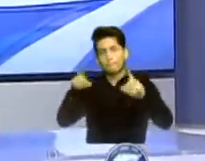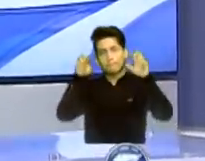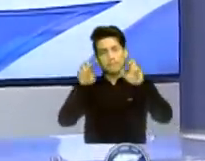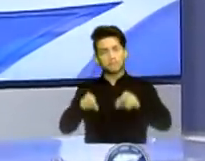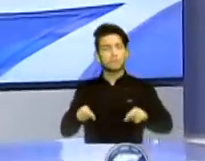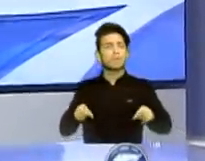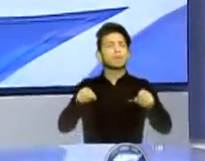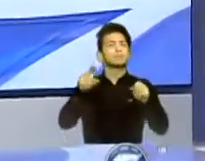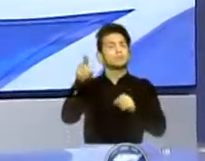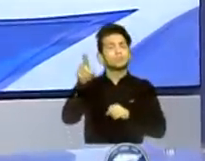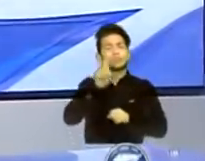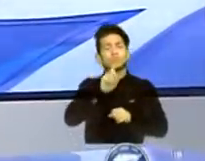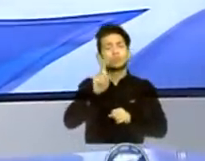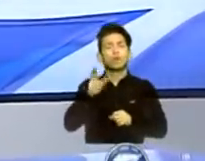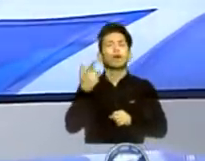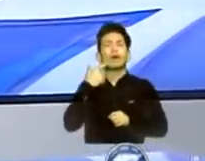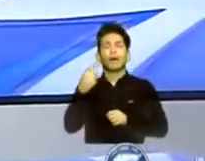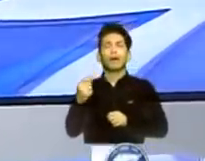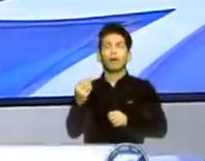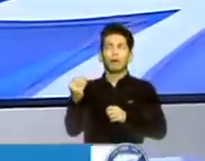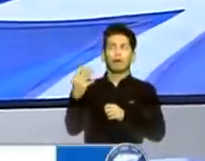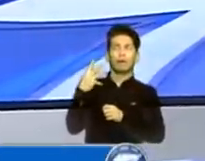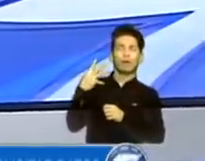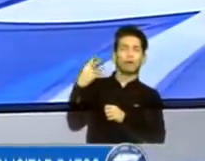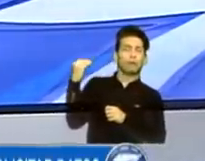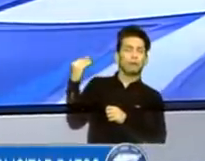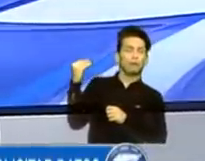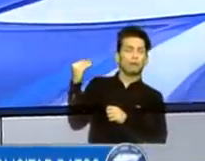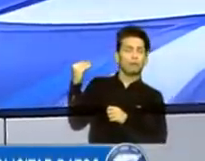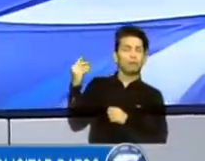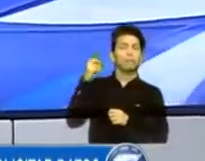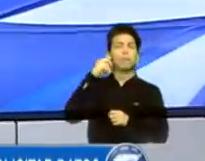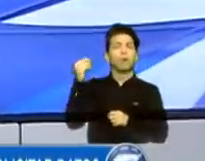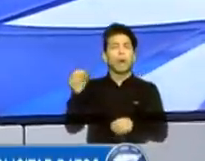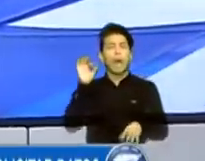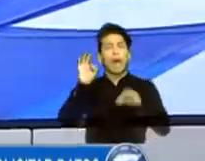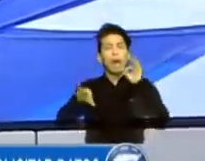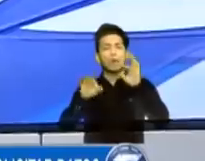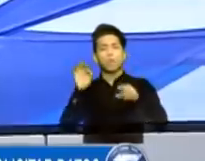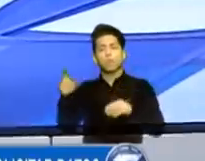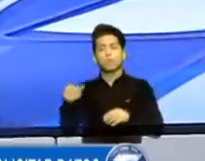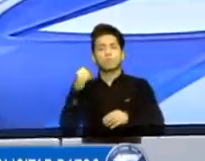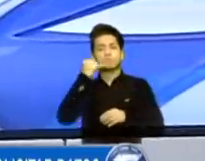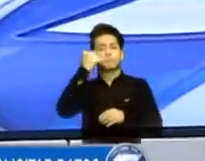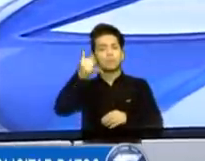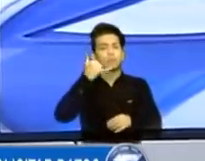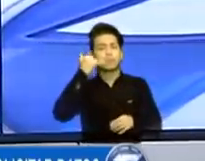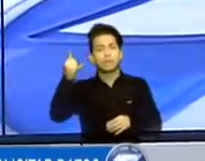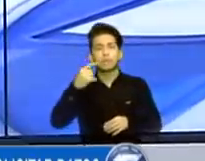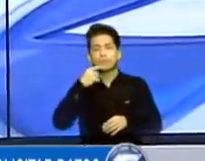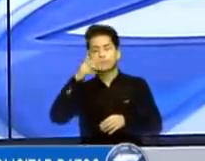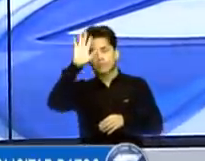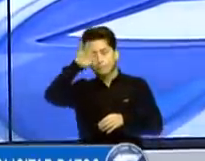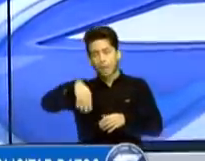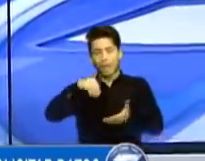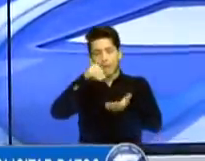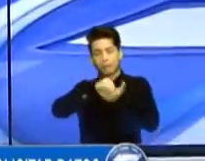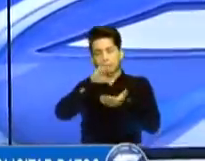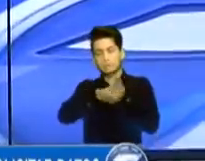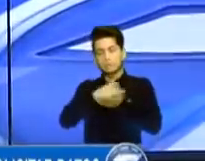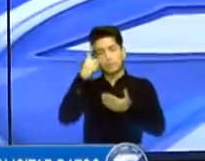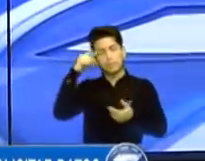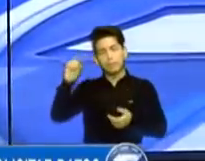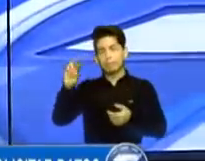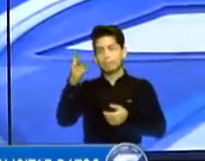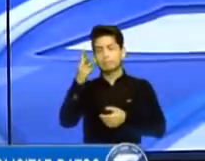se dejen sorprender, ya que se están haciendo llamadas y demás para poder agendar una cita para la tercera aplicación de la vacuna